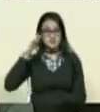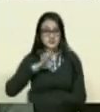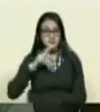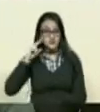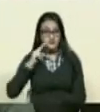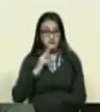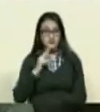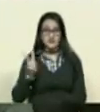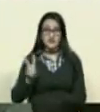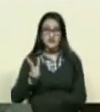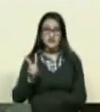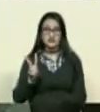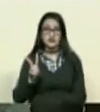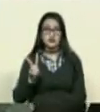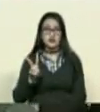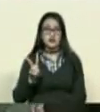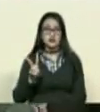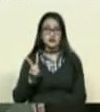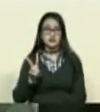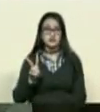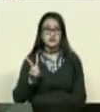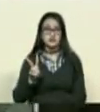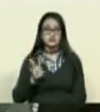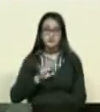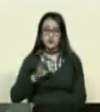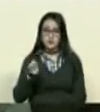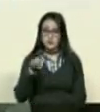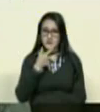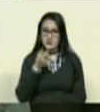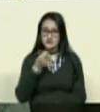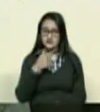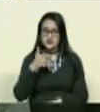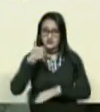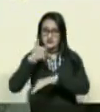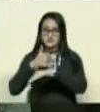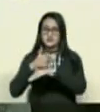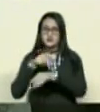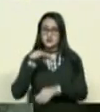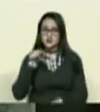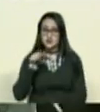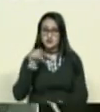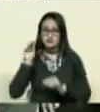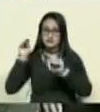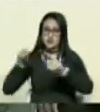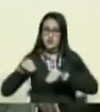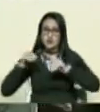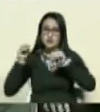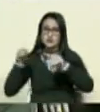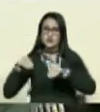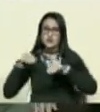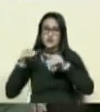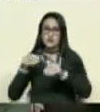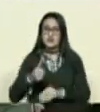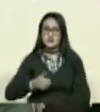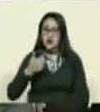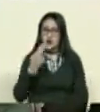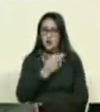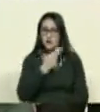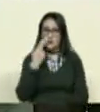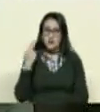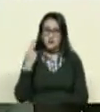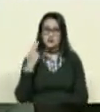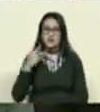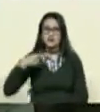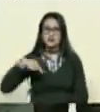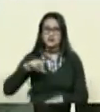de Venezuela, la Academia Militar de la Medicina. El jefe de Estado ha hecho el llamado a los cadetes a tener el mayor compromiso que deben tener